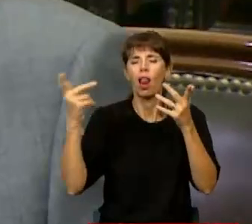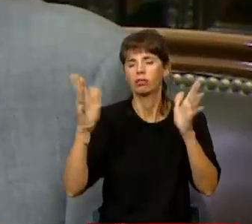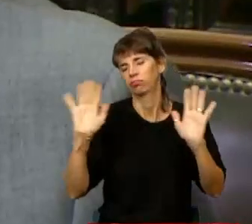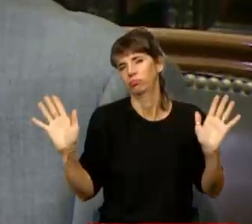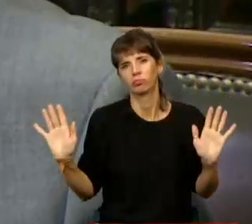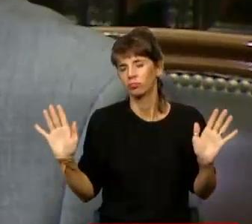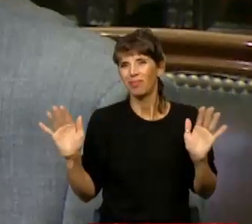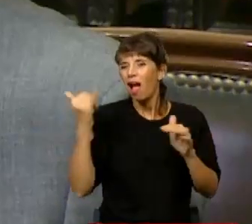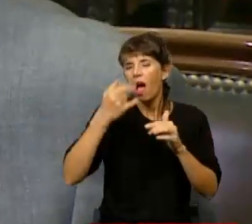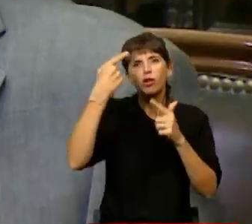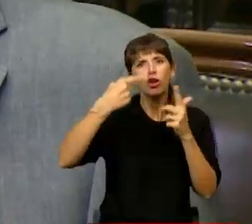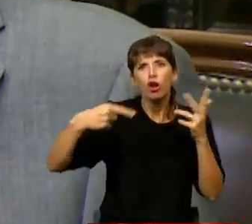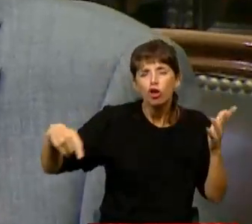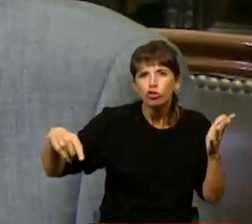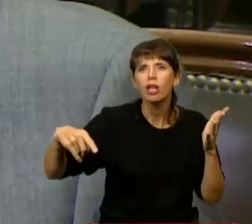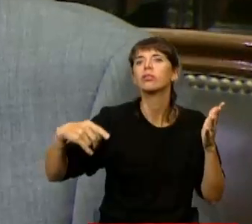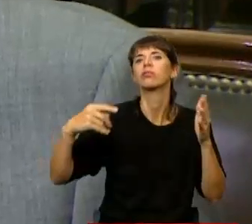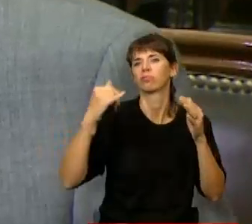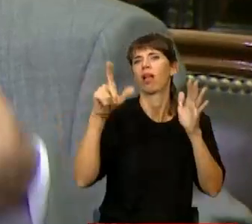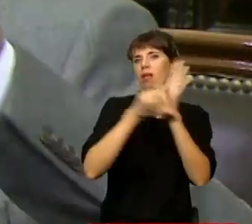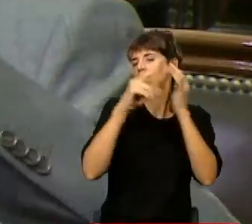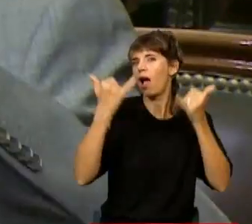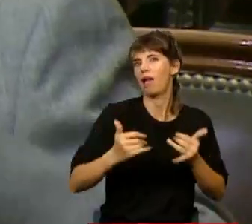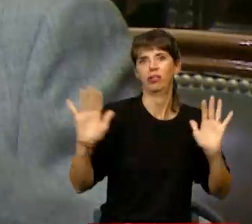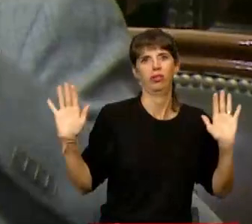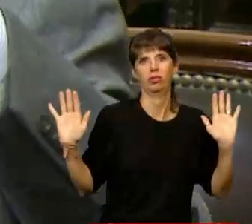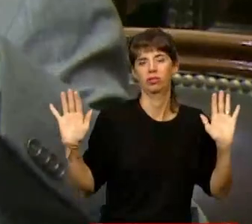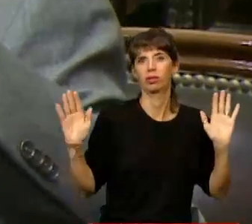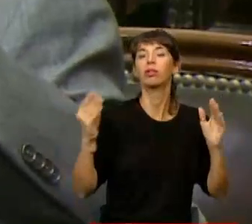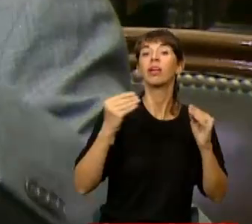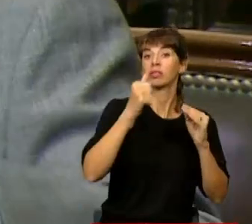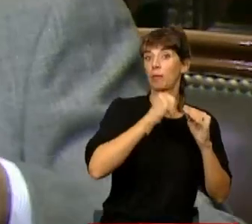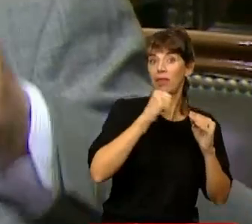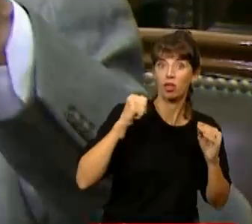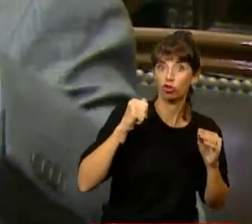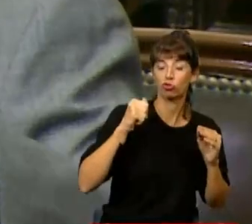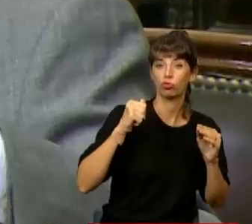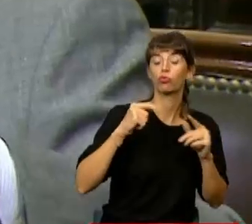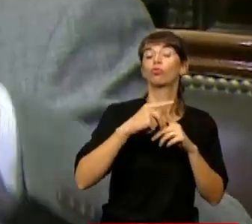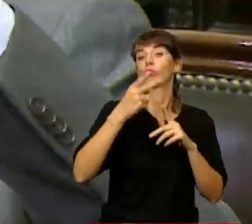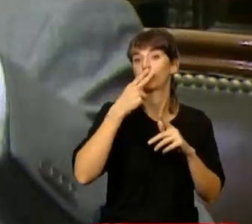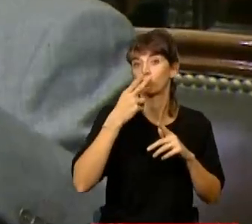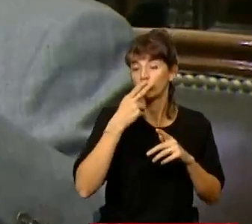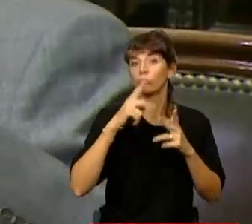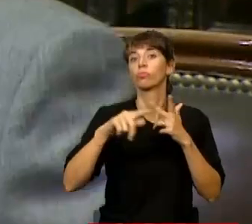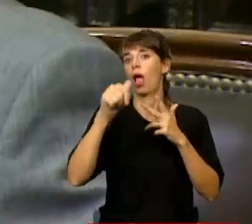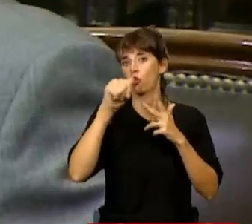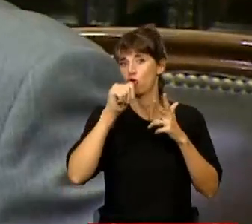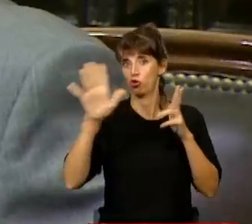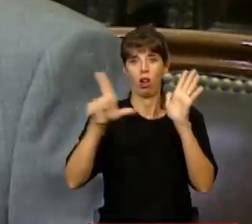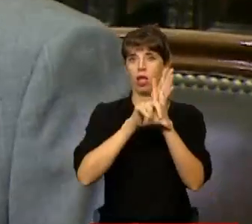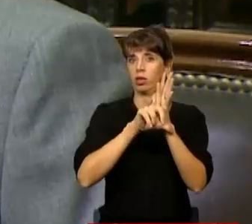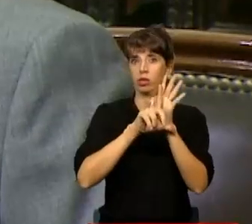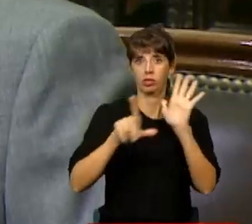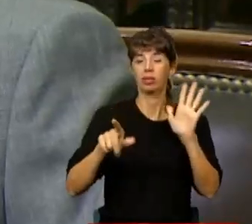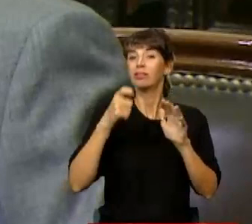tenemos productos de consumo legal, que son los fármacos, que son el tabaco, que son el alcohol. Con esta